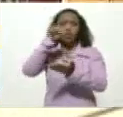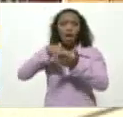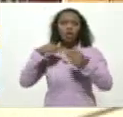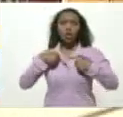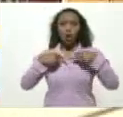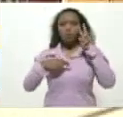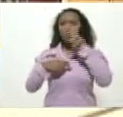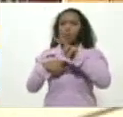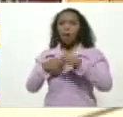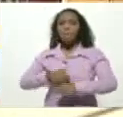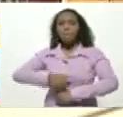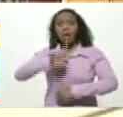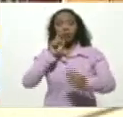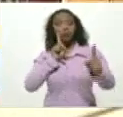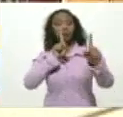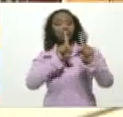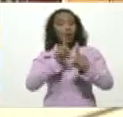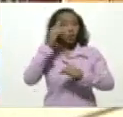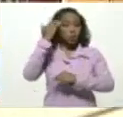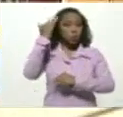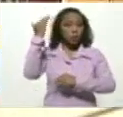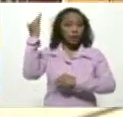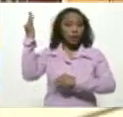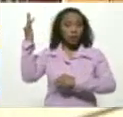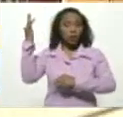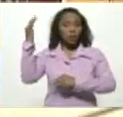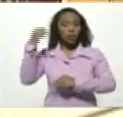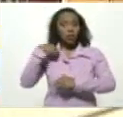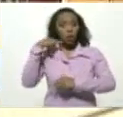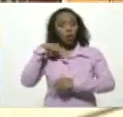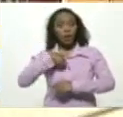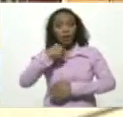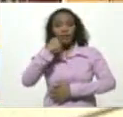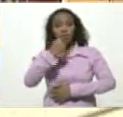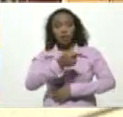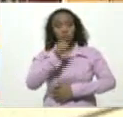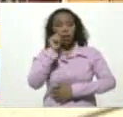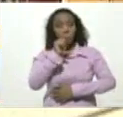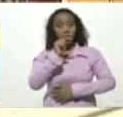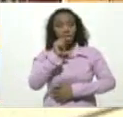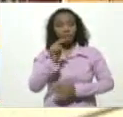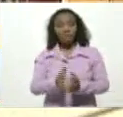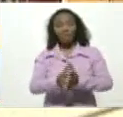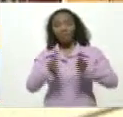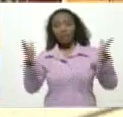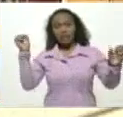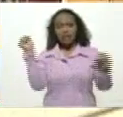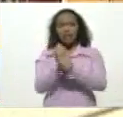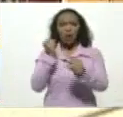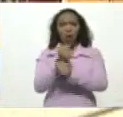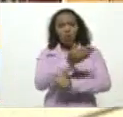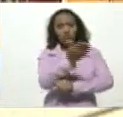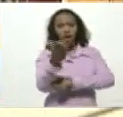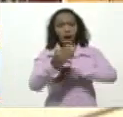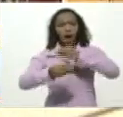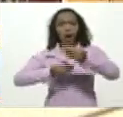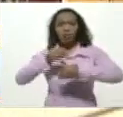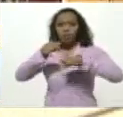vez más cerca ese sueño. Y le he dicho, por la grandeza del trabajo que ustedes están haciendo